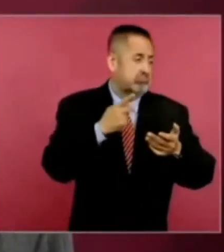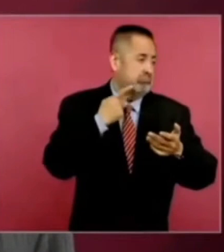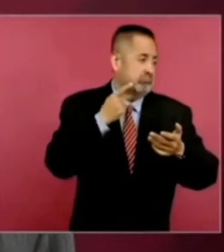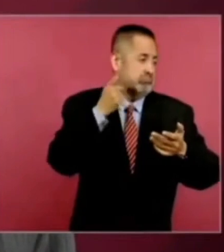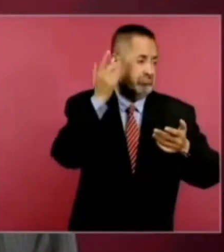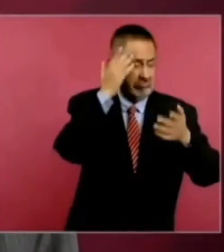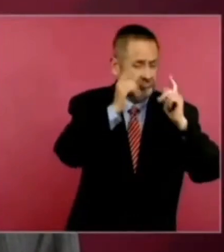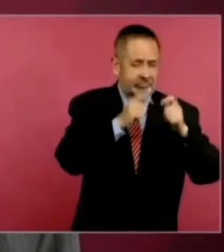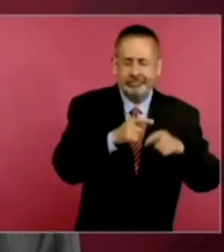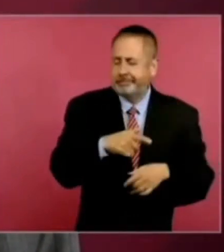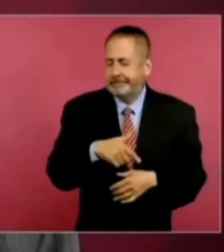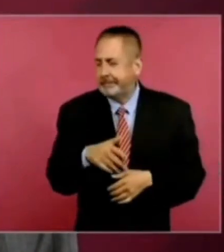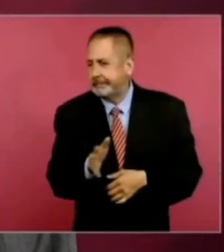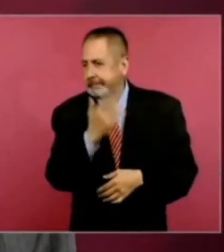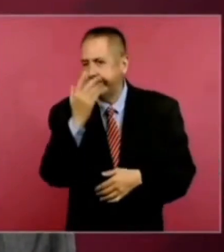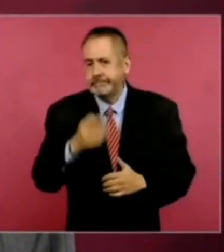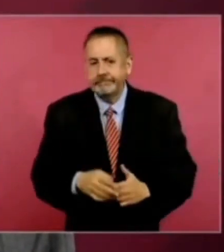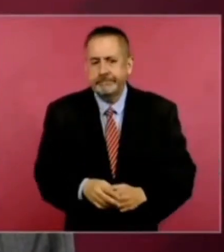politólogos.